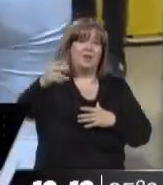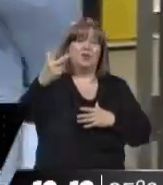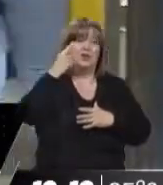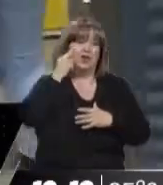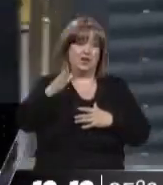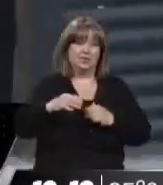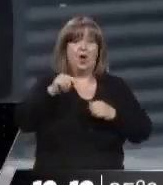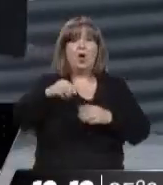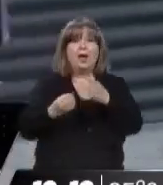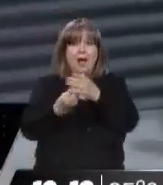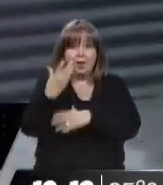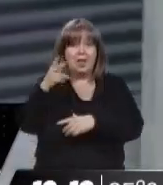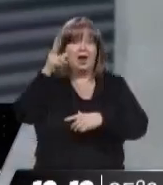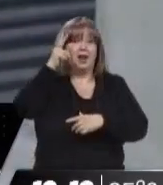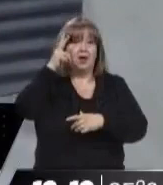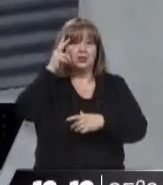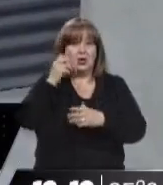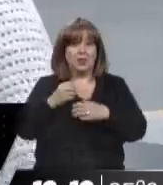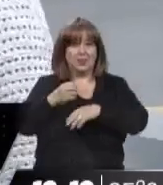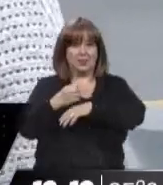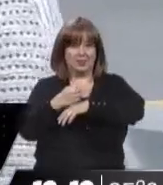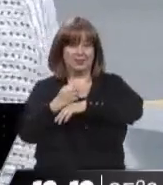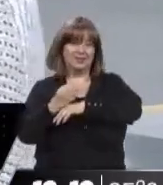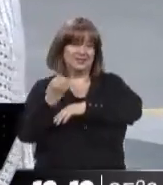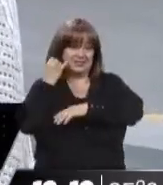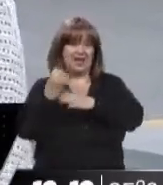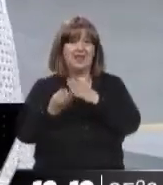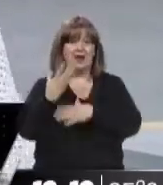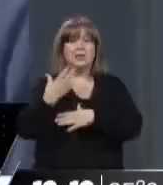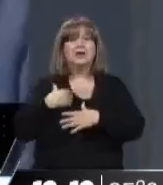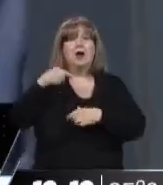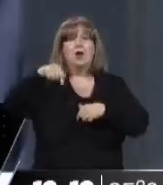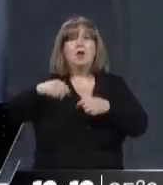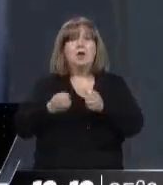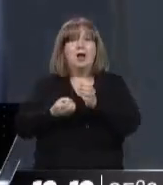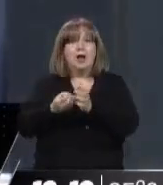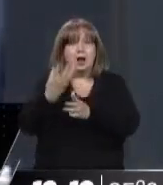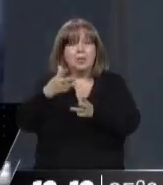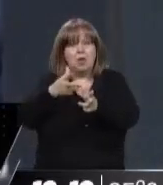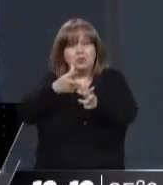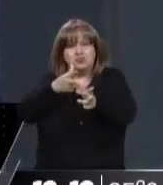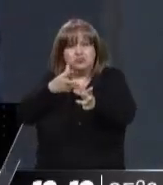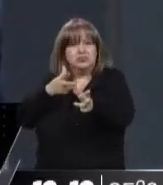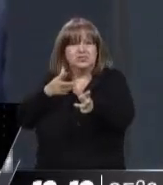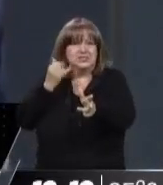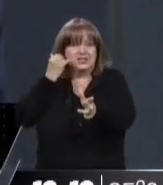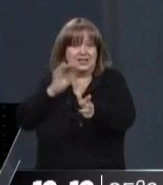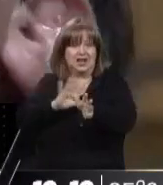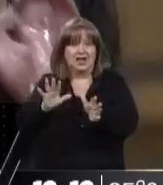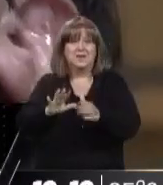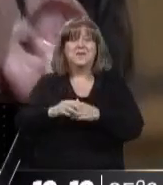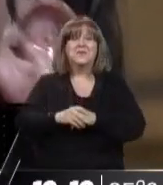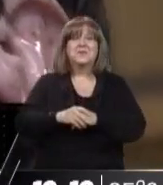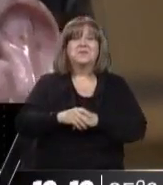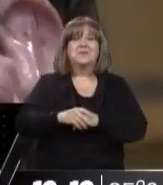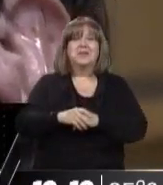decían, a las 8 empezó este control unificado, sí. Sofi. Ya había bastante gente esperando. Claro. Hoy ya viernes. Ya viernes, sí. imagínense. Debe haber sido durante